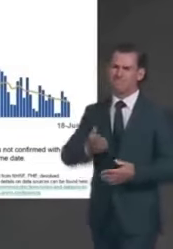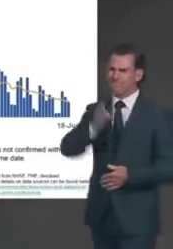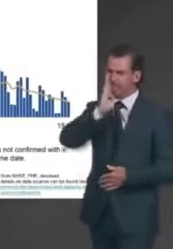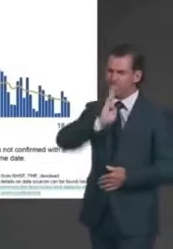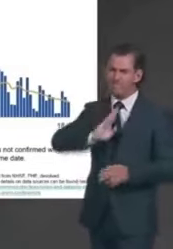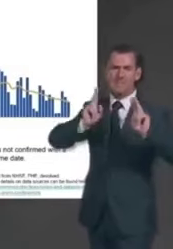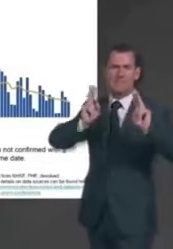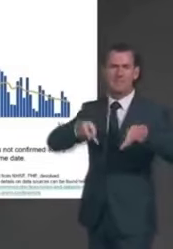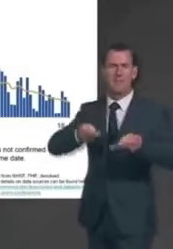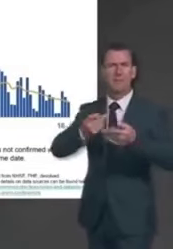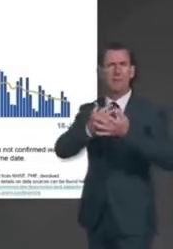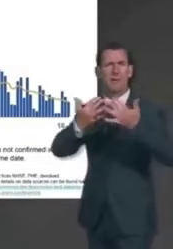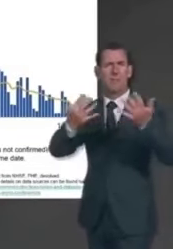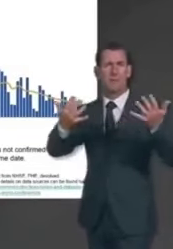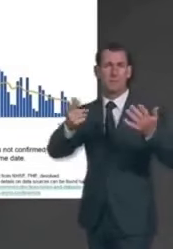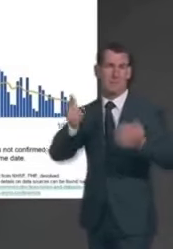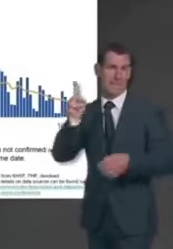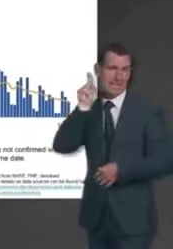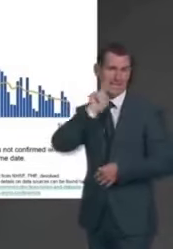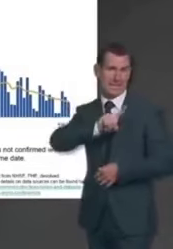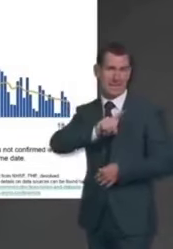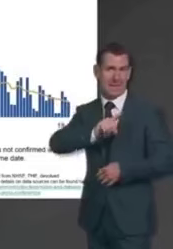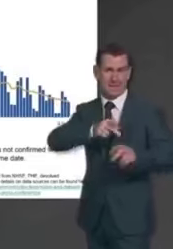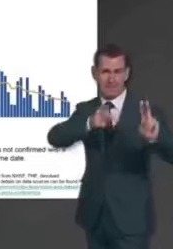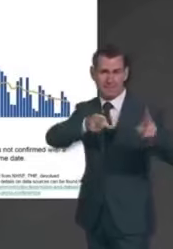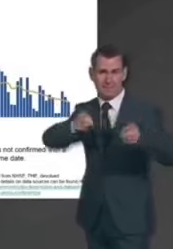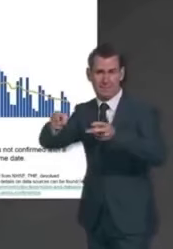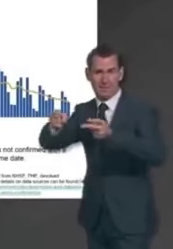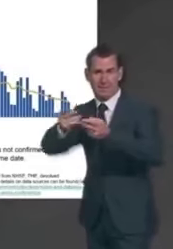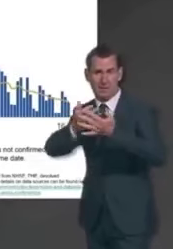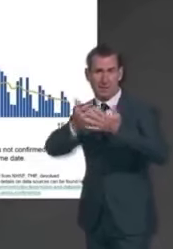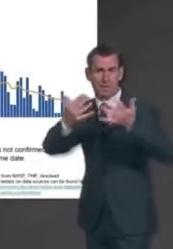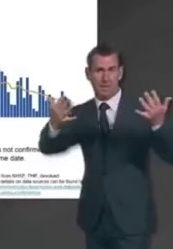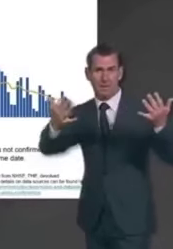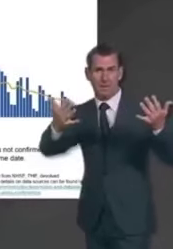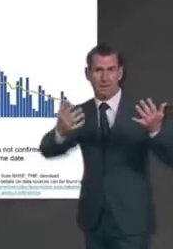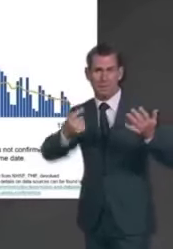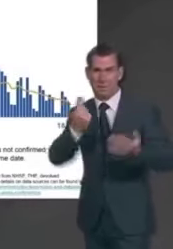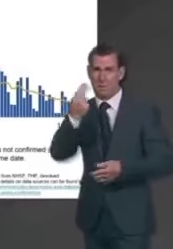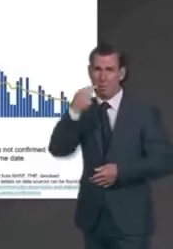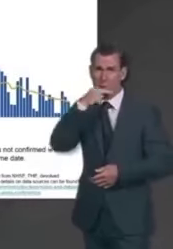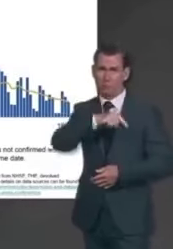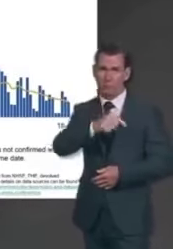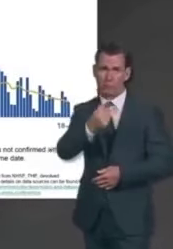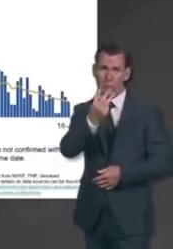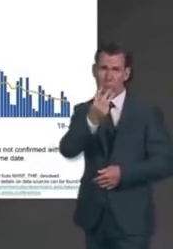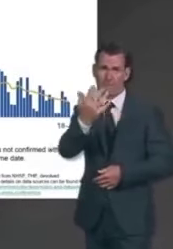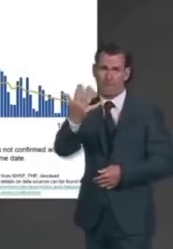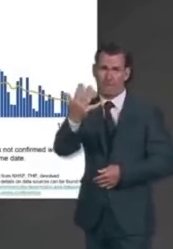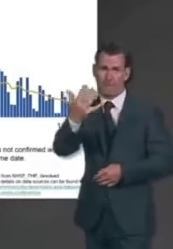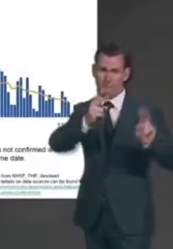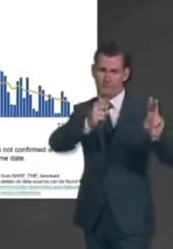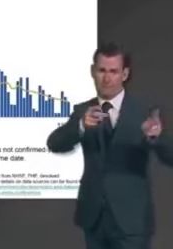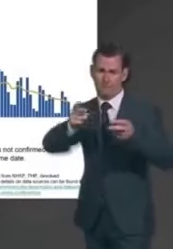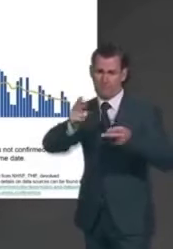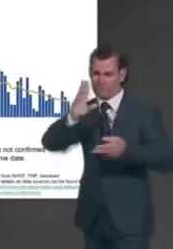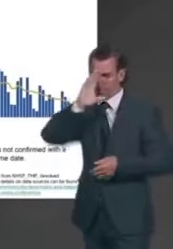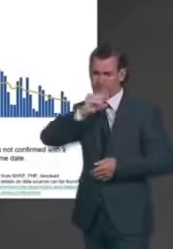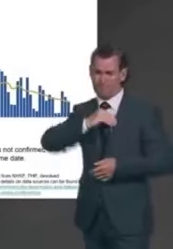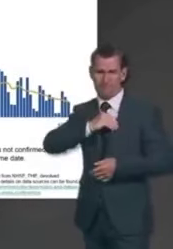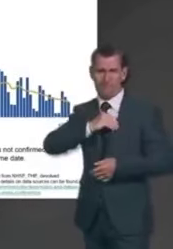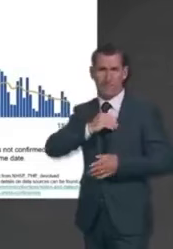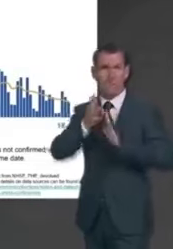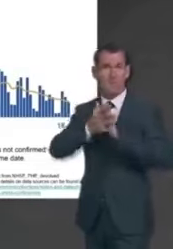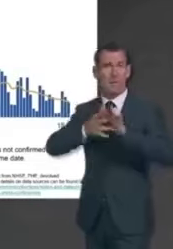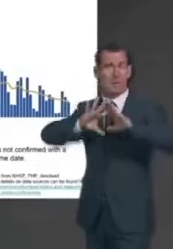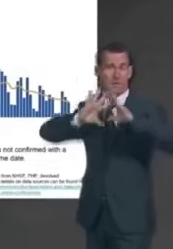contactos de la aplicación utiliza bluetooth para registrar la cantidad de tiempo que pasan cerca de otros usuarios de la aplicación y la distancia